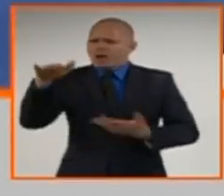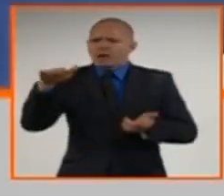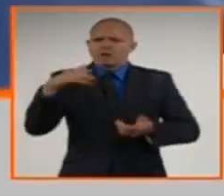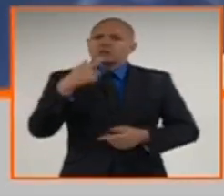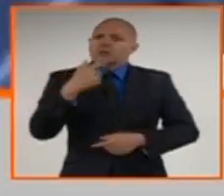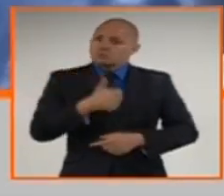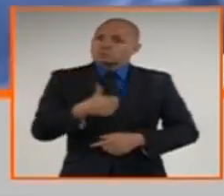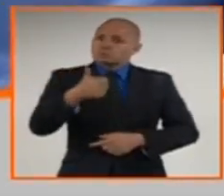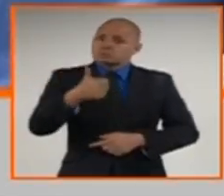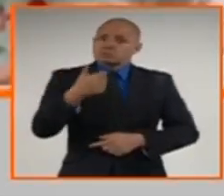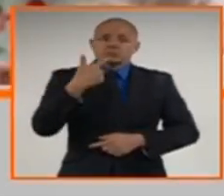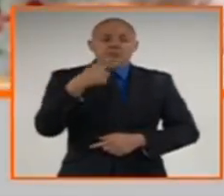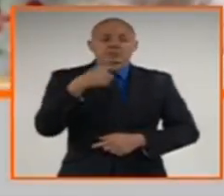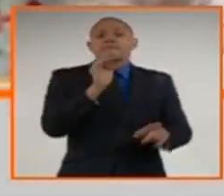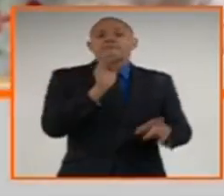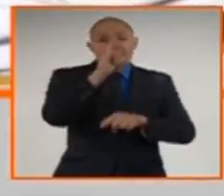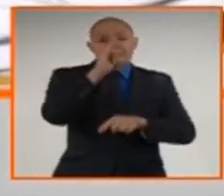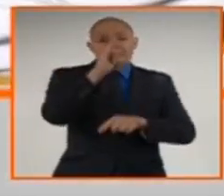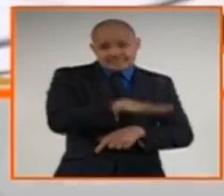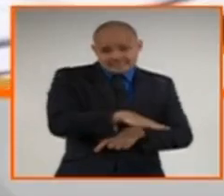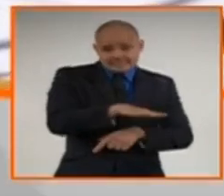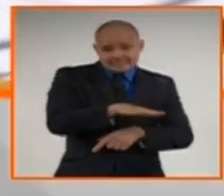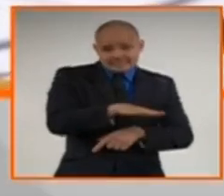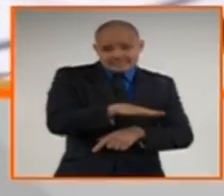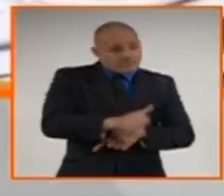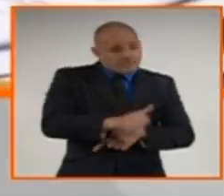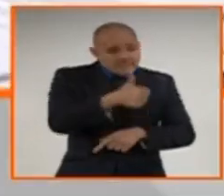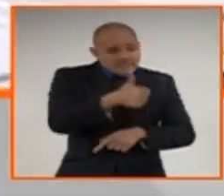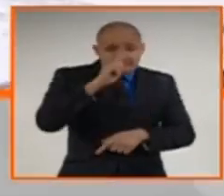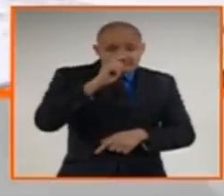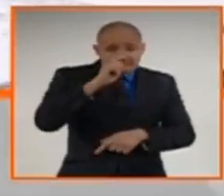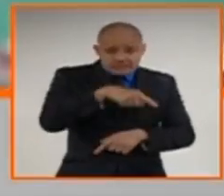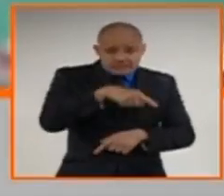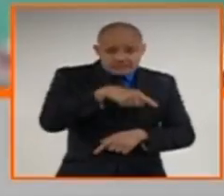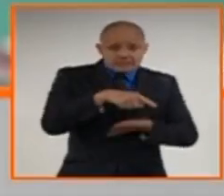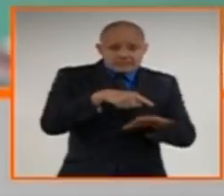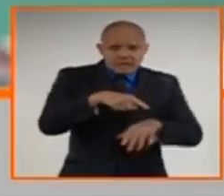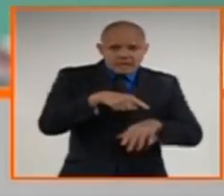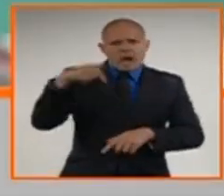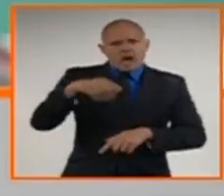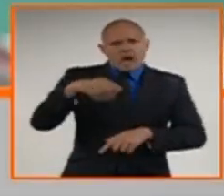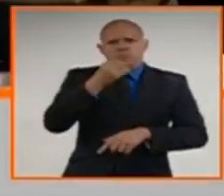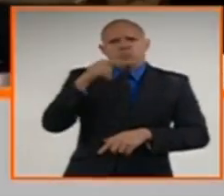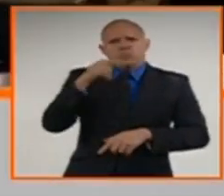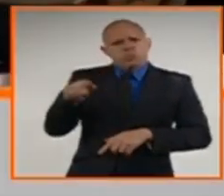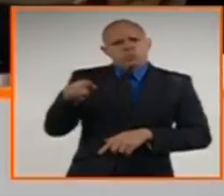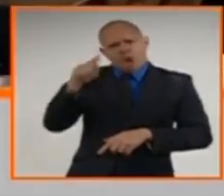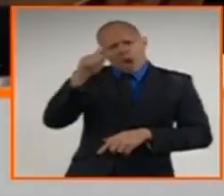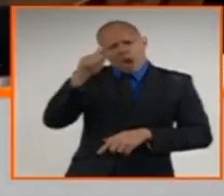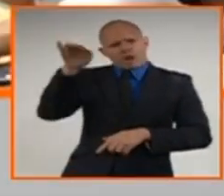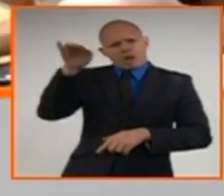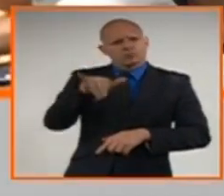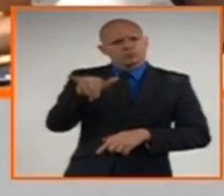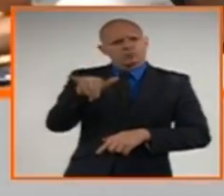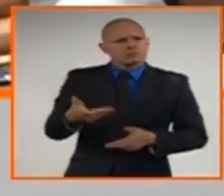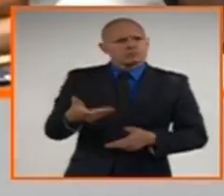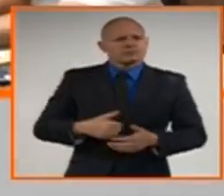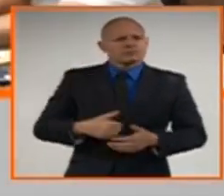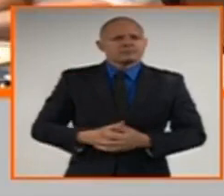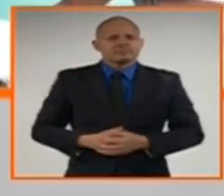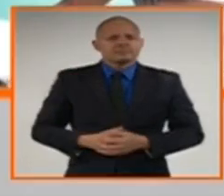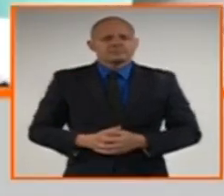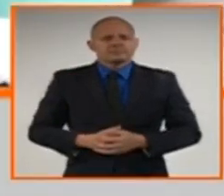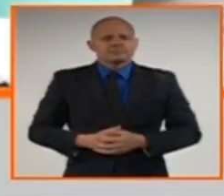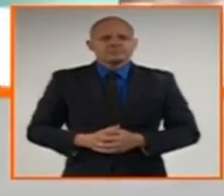una vacuna pediátrica, lo que se desarrolla en un momento en que la necesidad fundamental es en el adulto y en el adulto mayor. Y por lo tanto